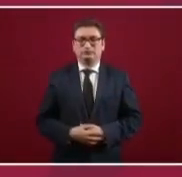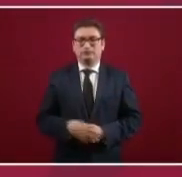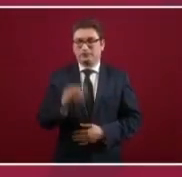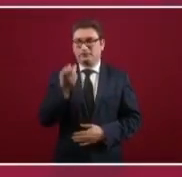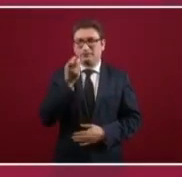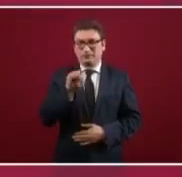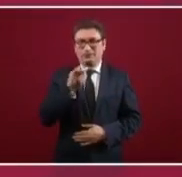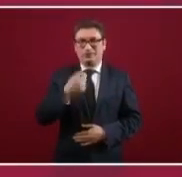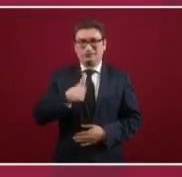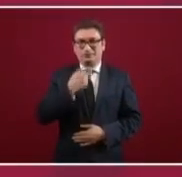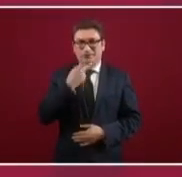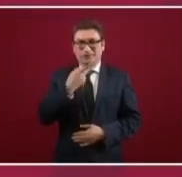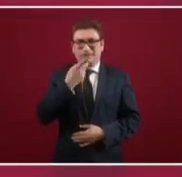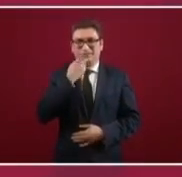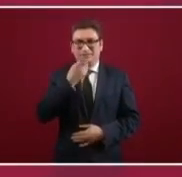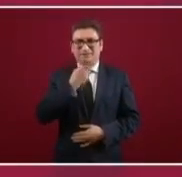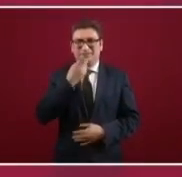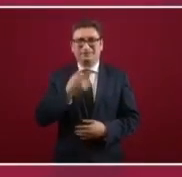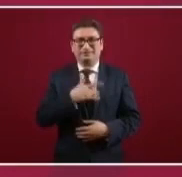hablo